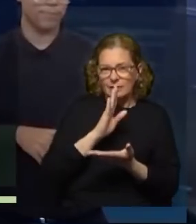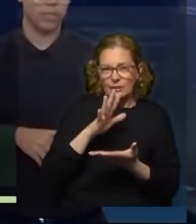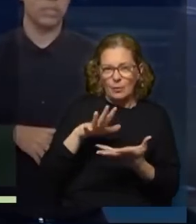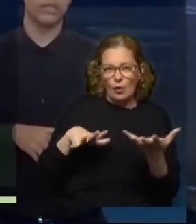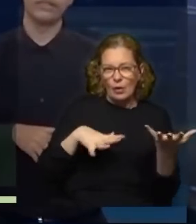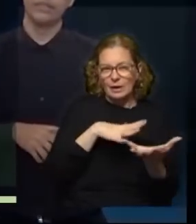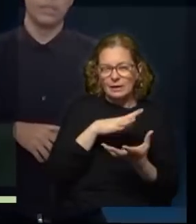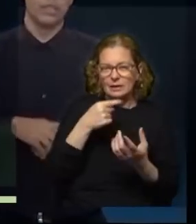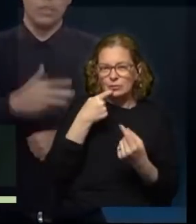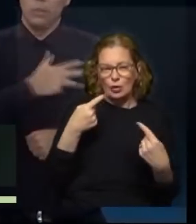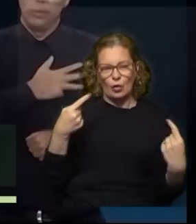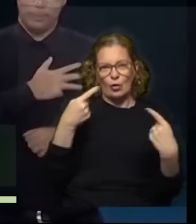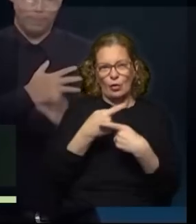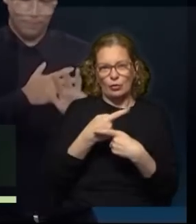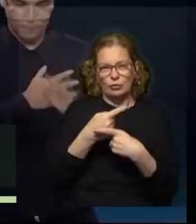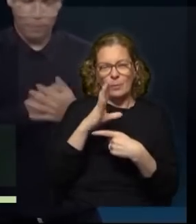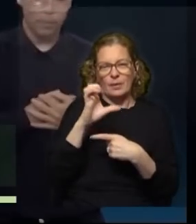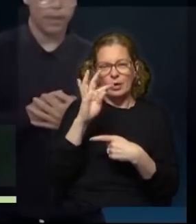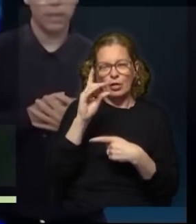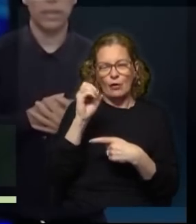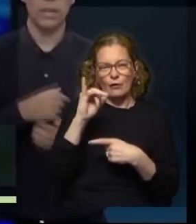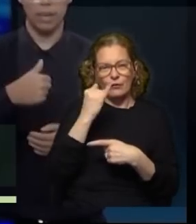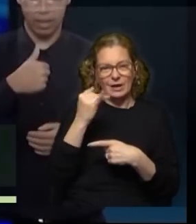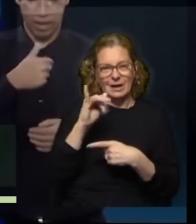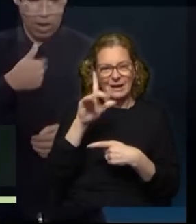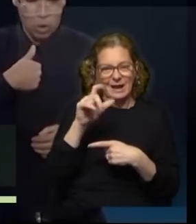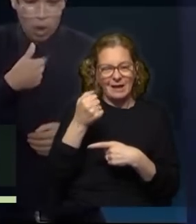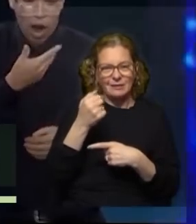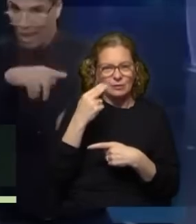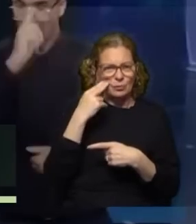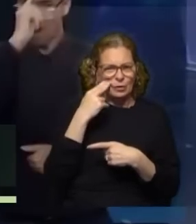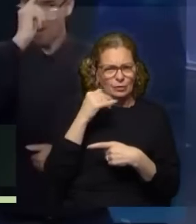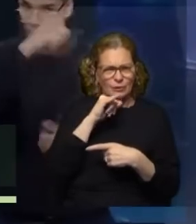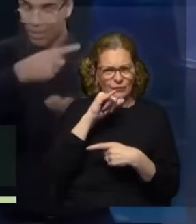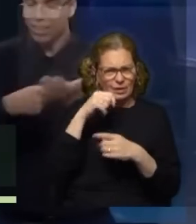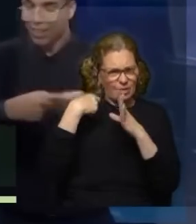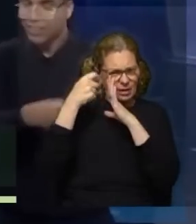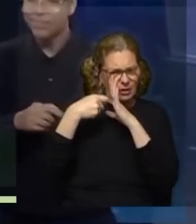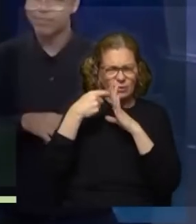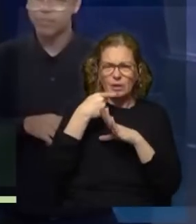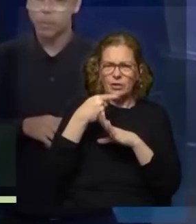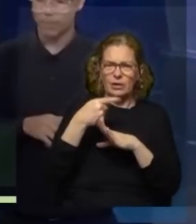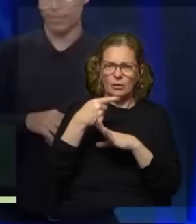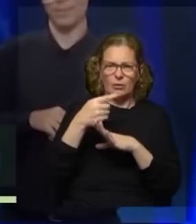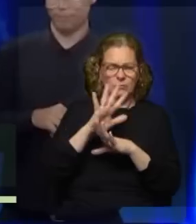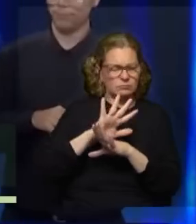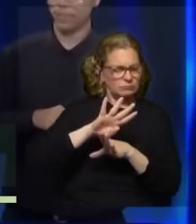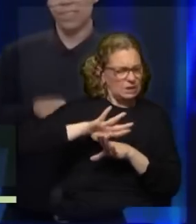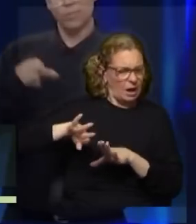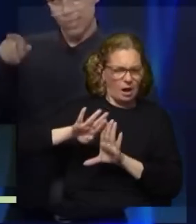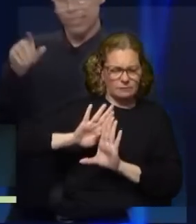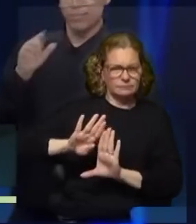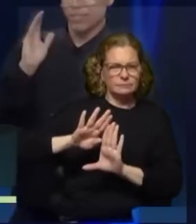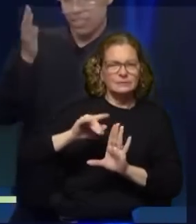un clima y un rechazó acusaciones de pedofilia Mientras que el tribunal supremo electoral suspendió la difusión del video por considerarlo descontextualizado